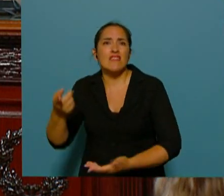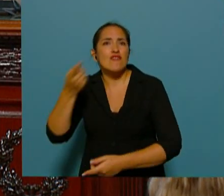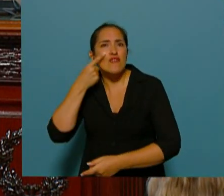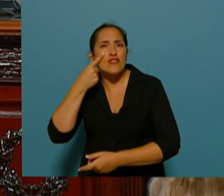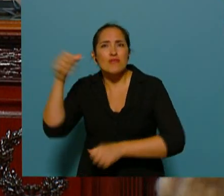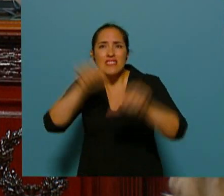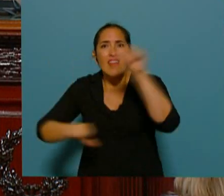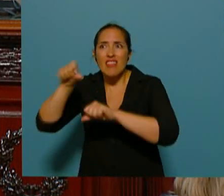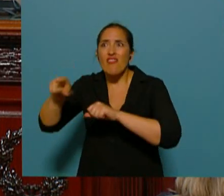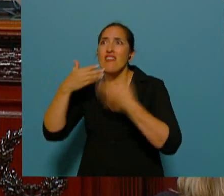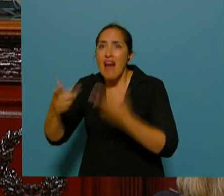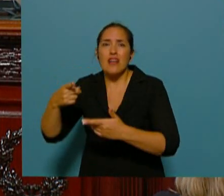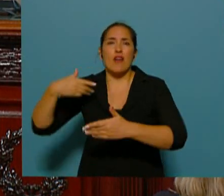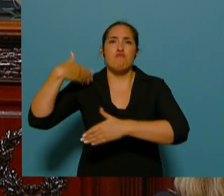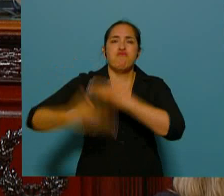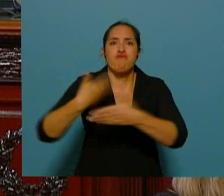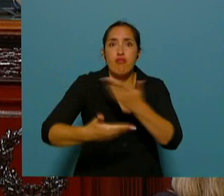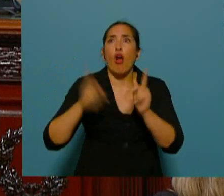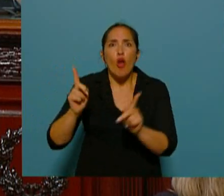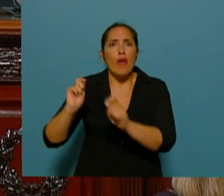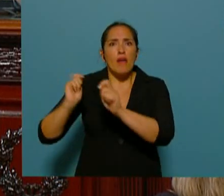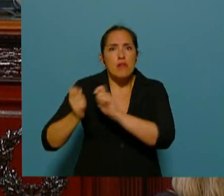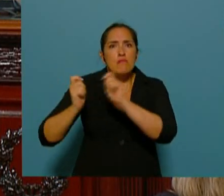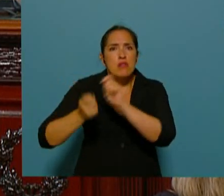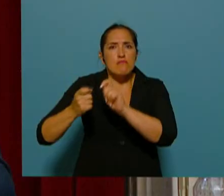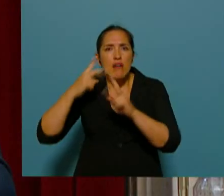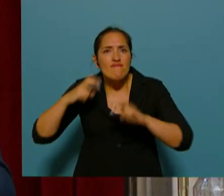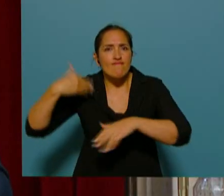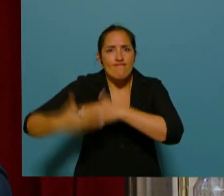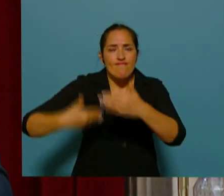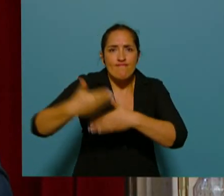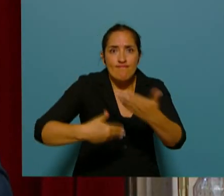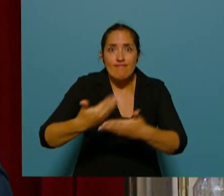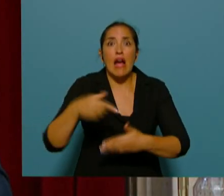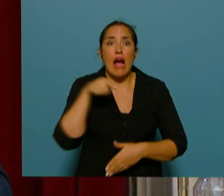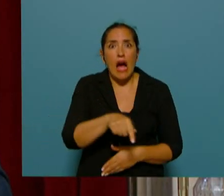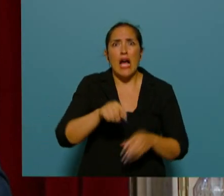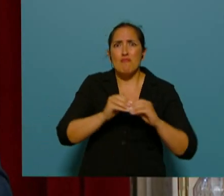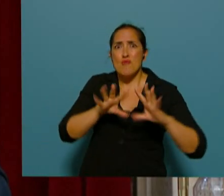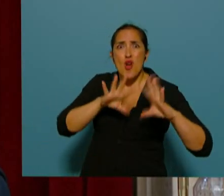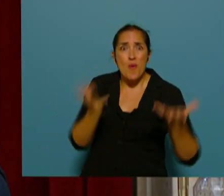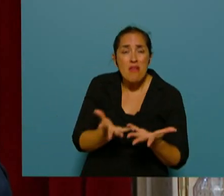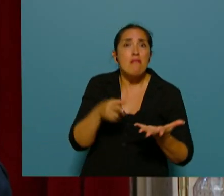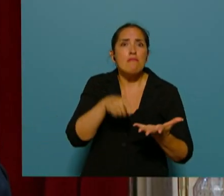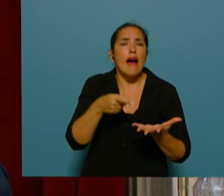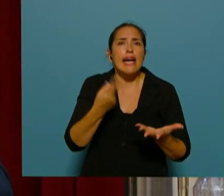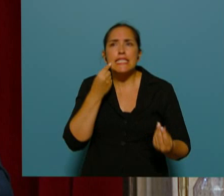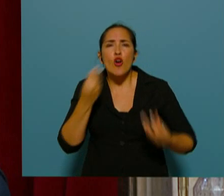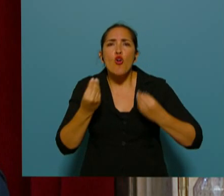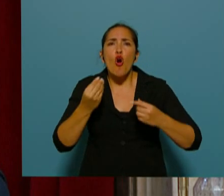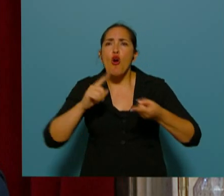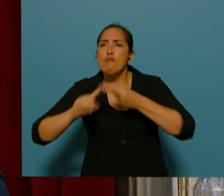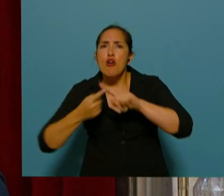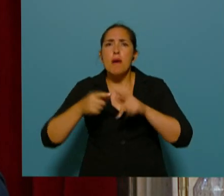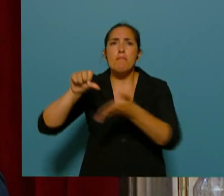evolucionó y aún hoy continúa modificándose. Crisis que contó con muy escasos mecanismos de coordinación